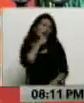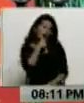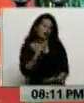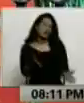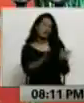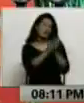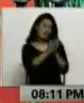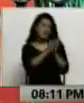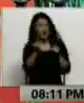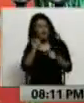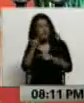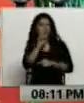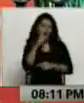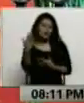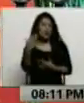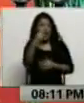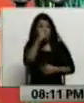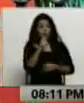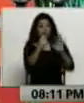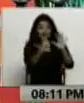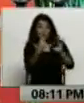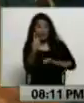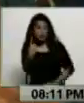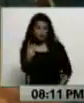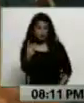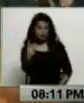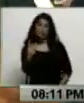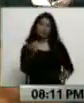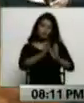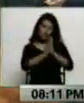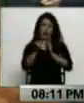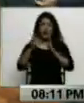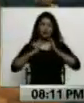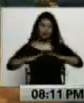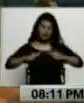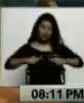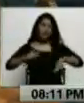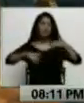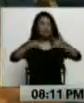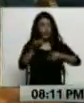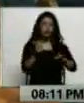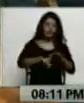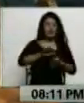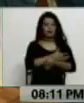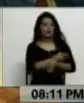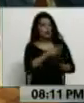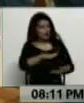pidan tanto está viejito 61 años de lo que repose